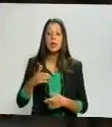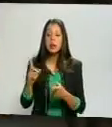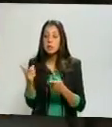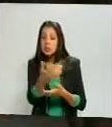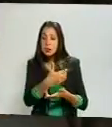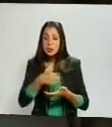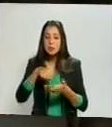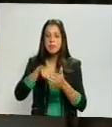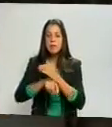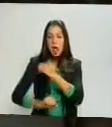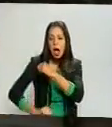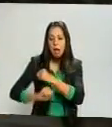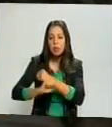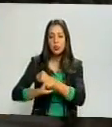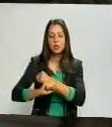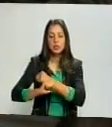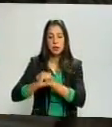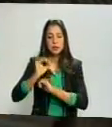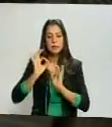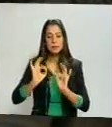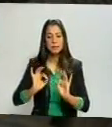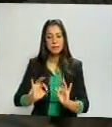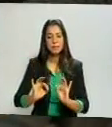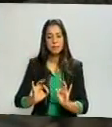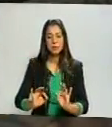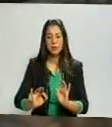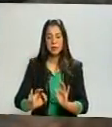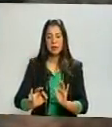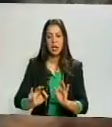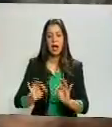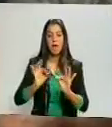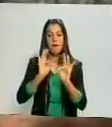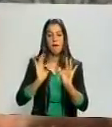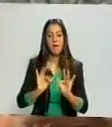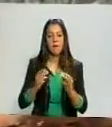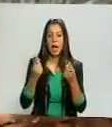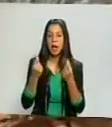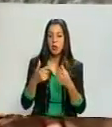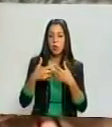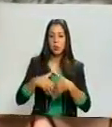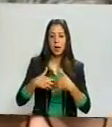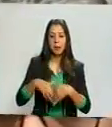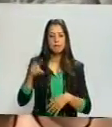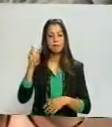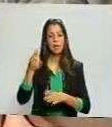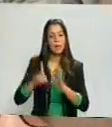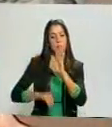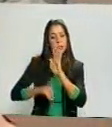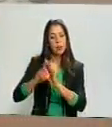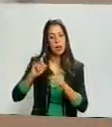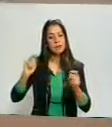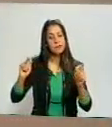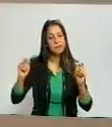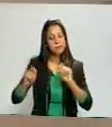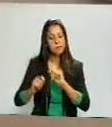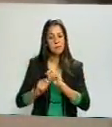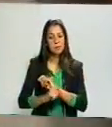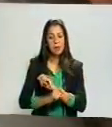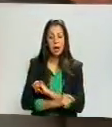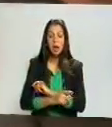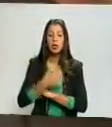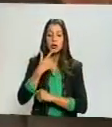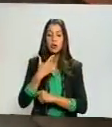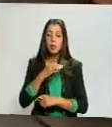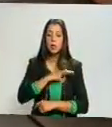a la estrategia de transformación de la economía venezolana y de construcción de las bases materiales